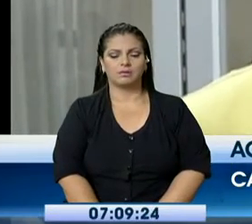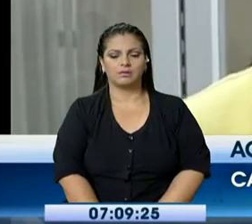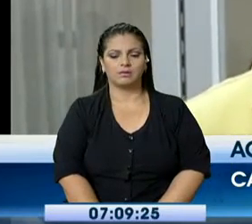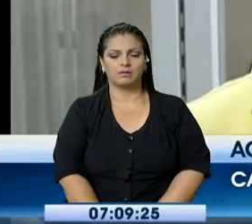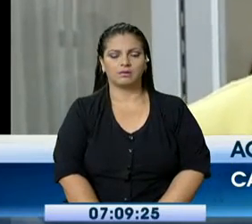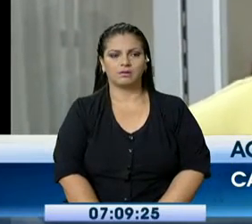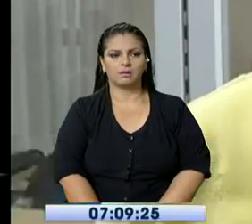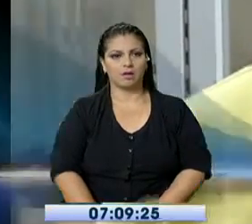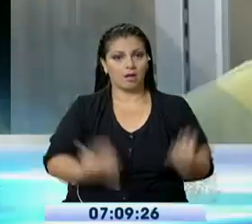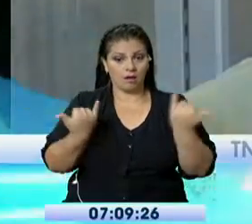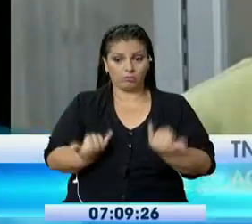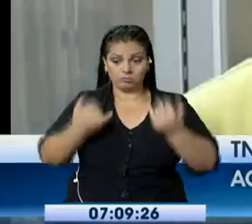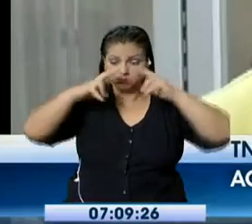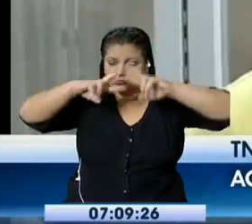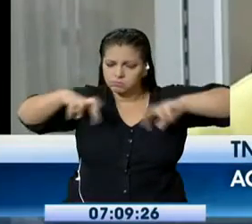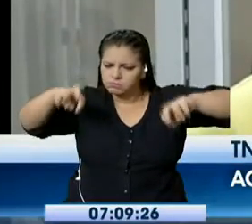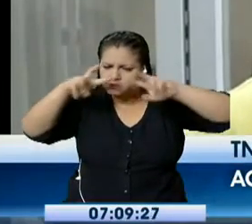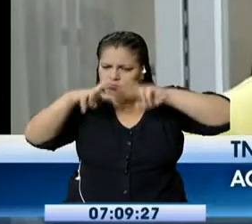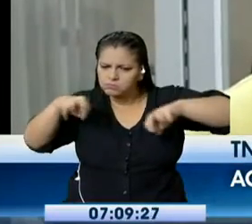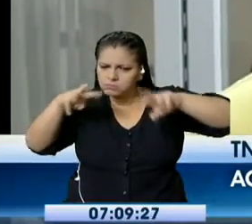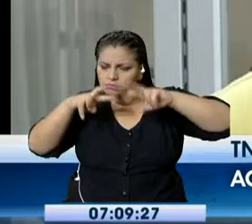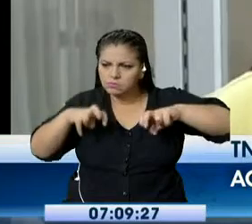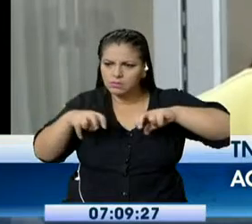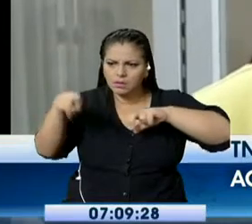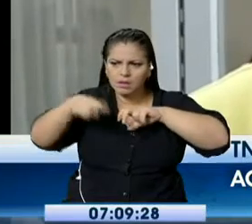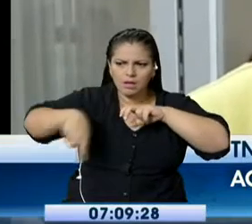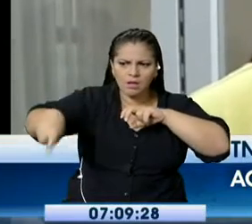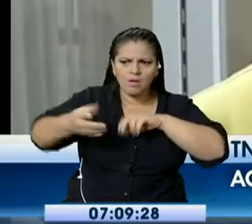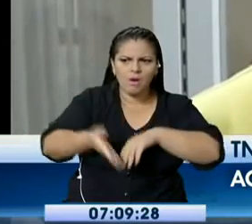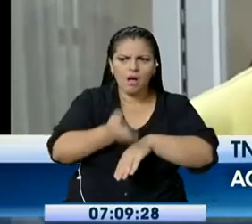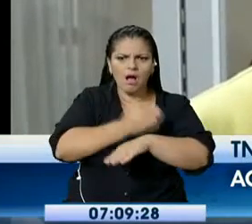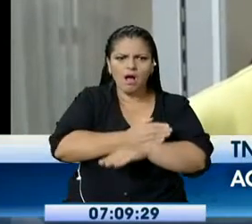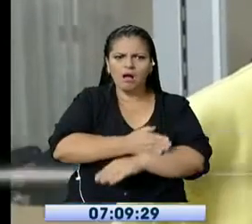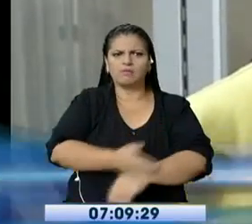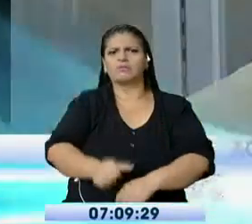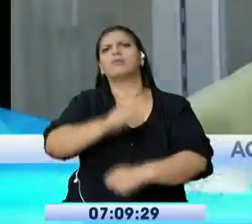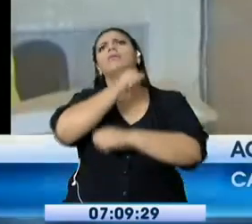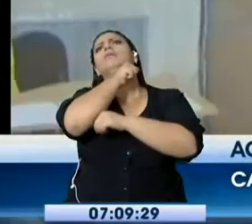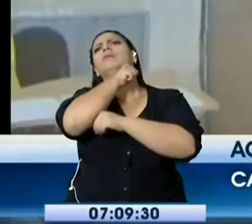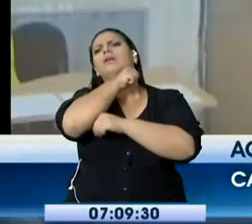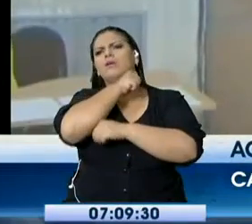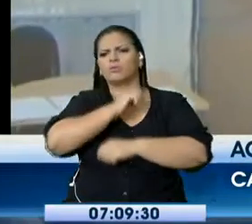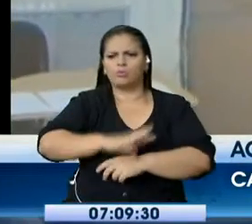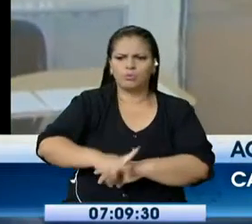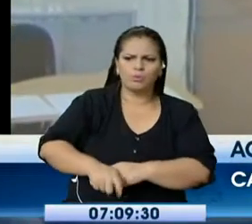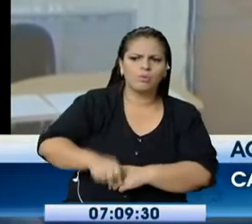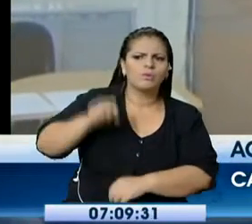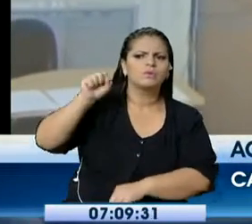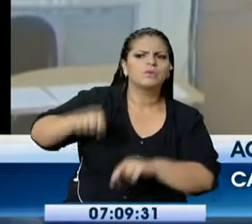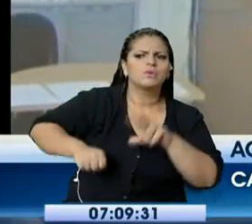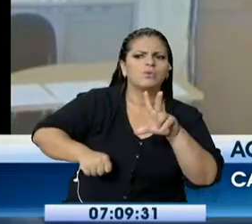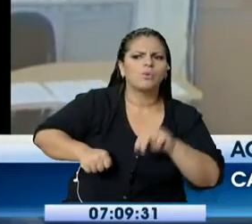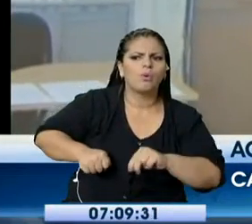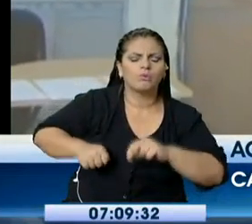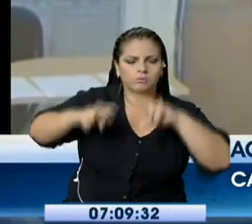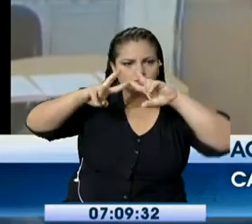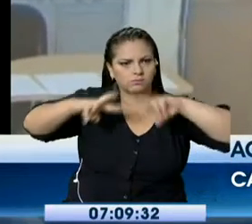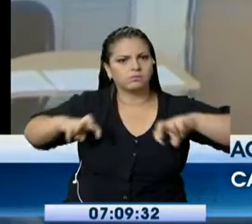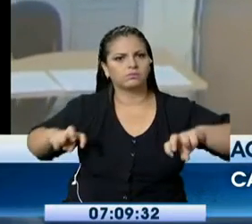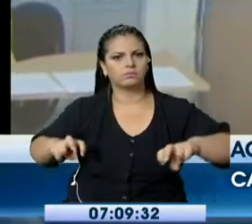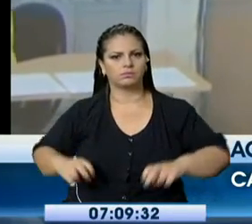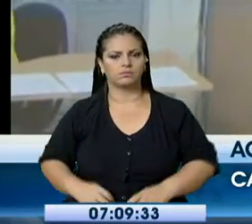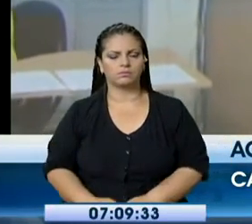estamos por verificar creo que también participará en un asalto y robo a un compañero policía informó un ítalo